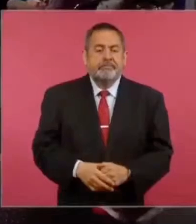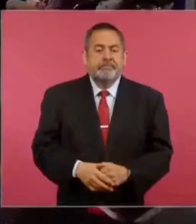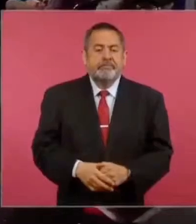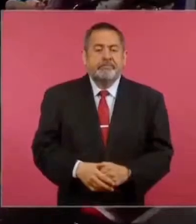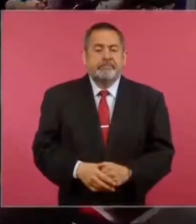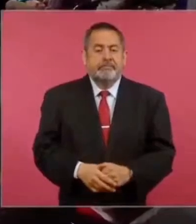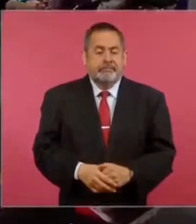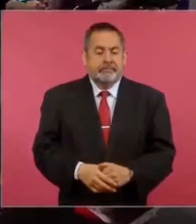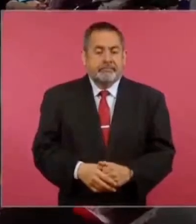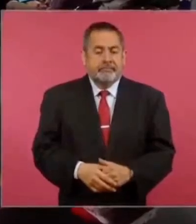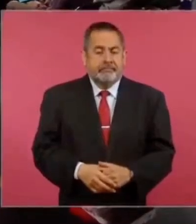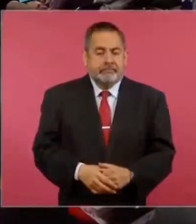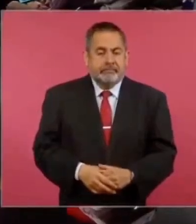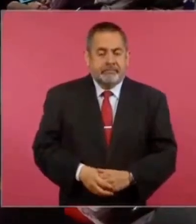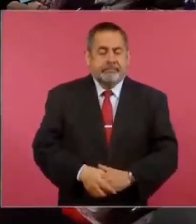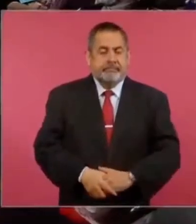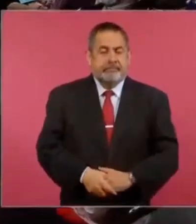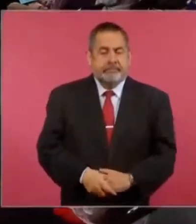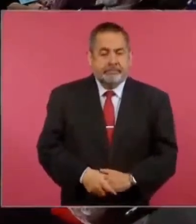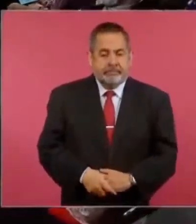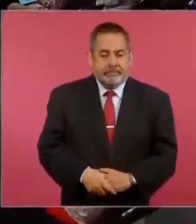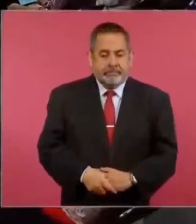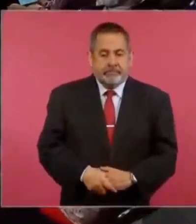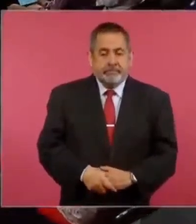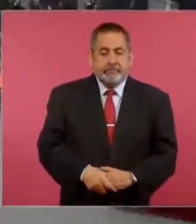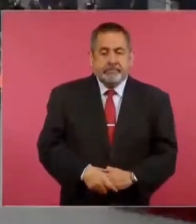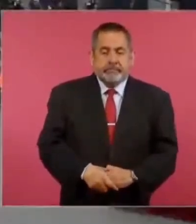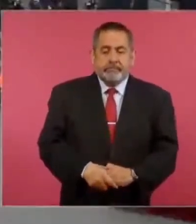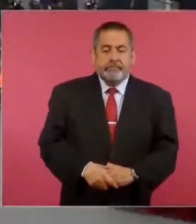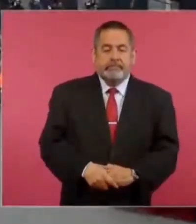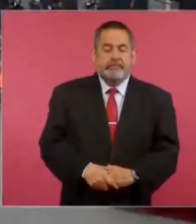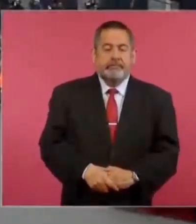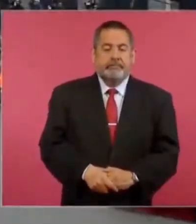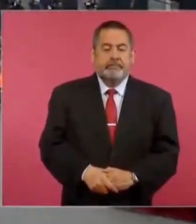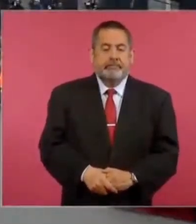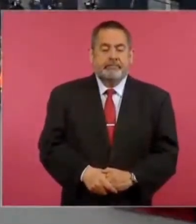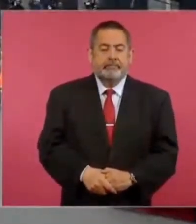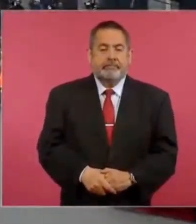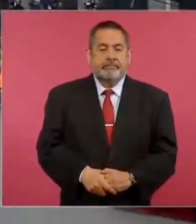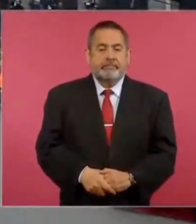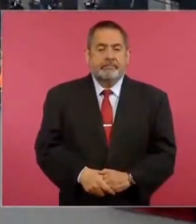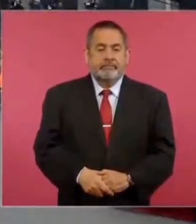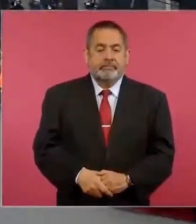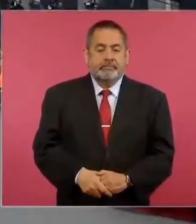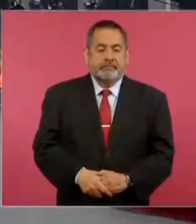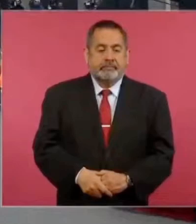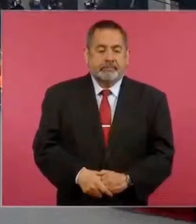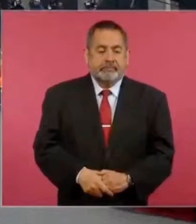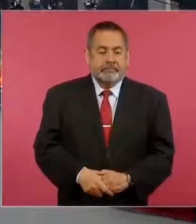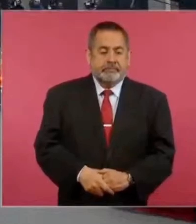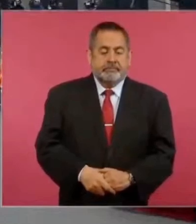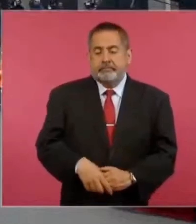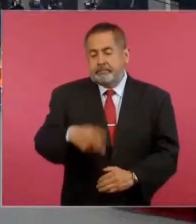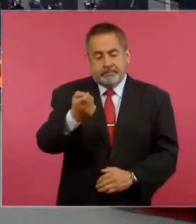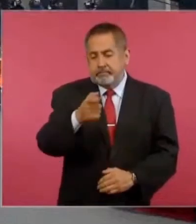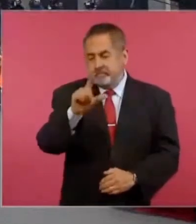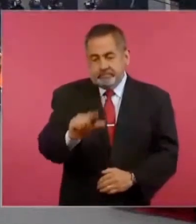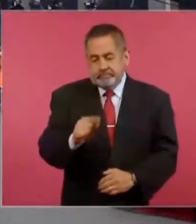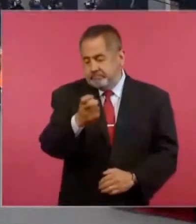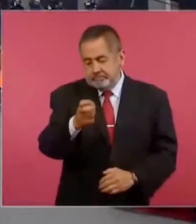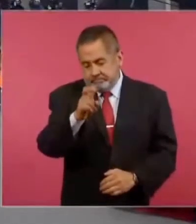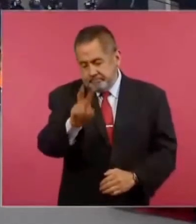Cumplía con los requisitos para la jubilación y no lo hacían precisamente por eso, porque la pensión que iban a es muy baja,